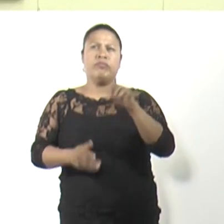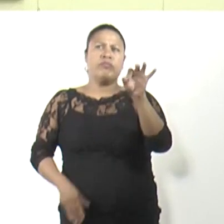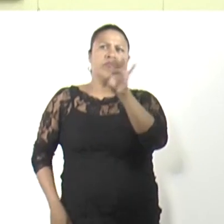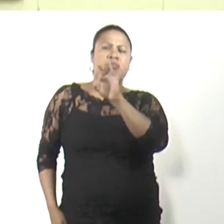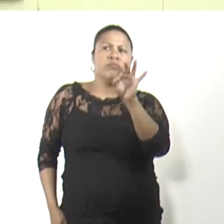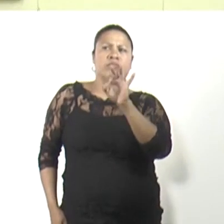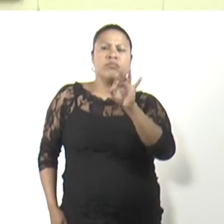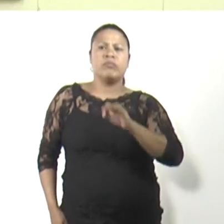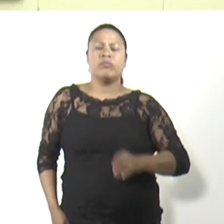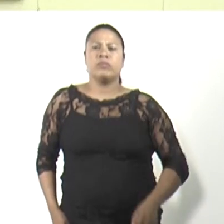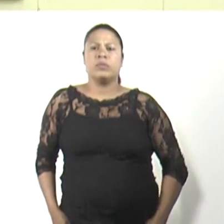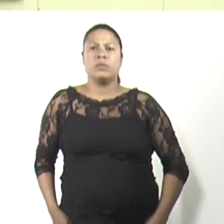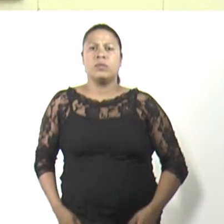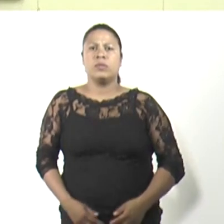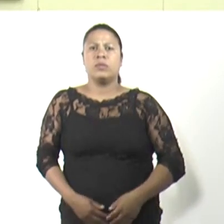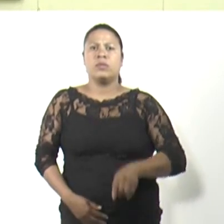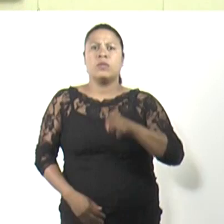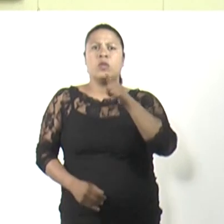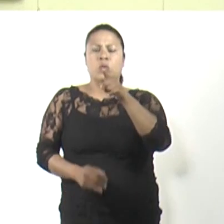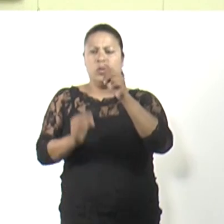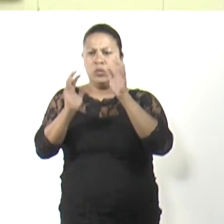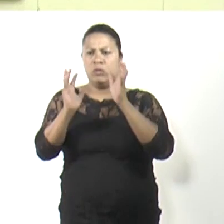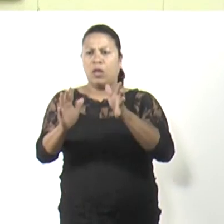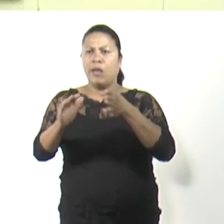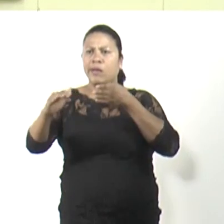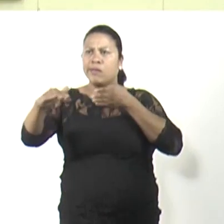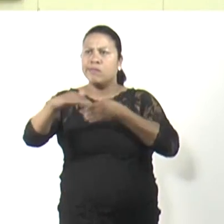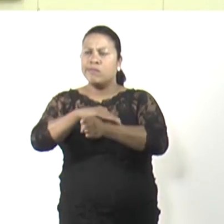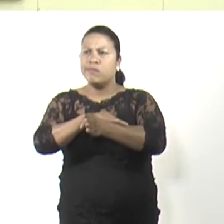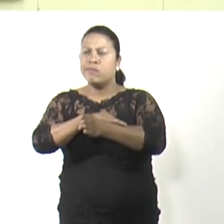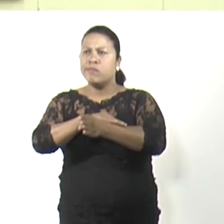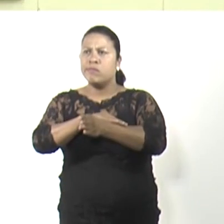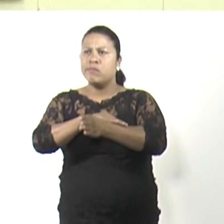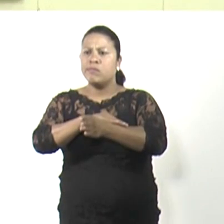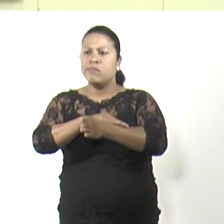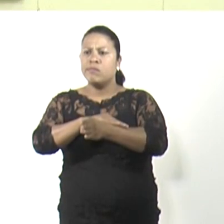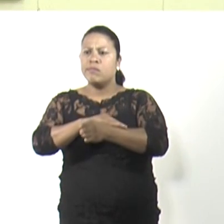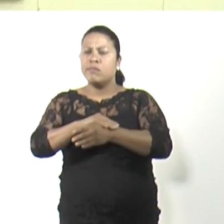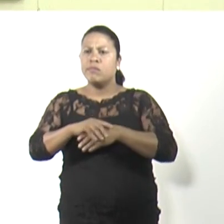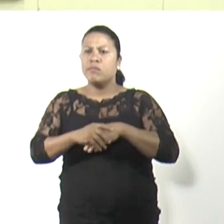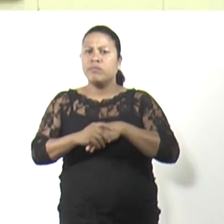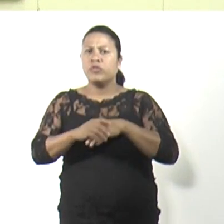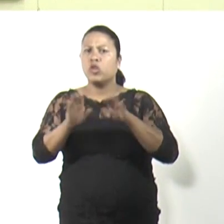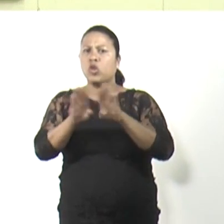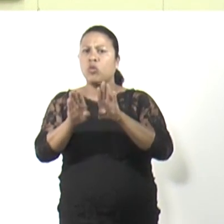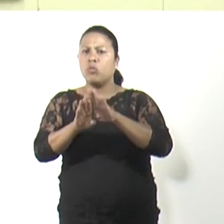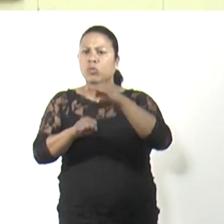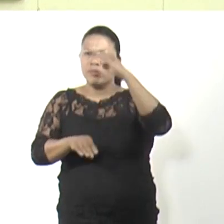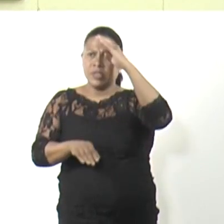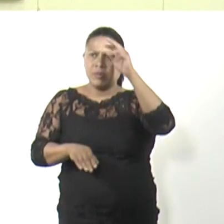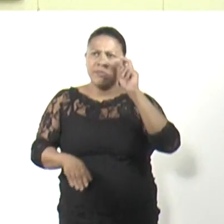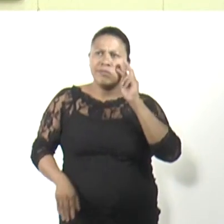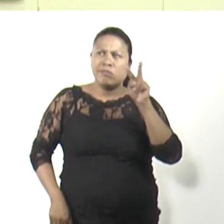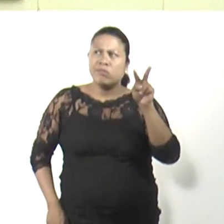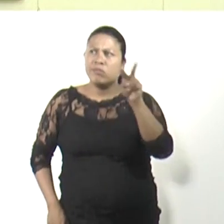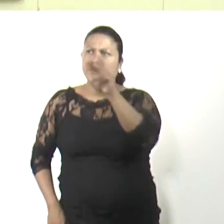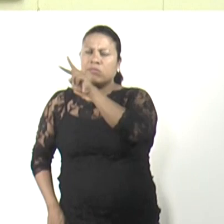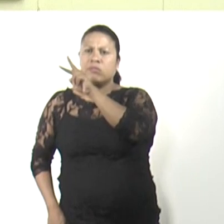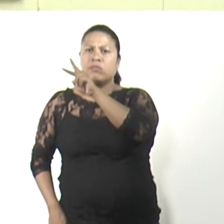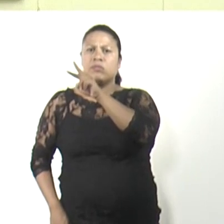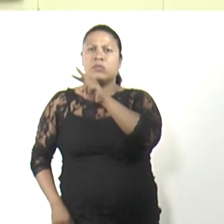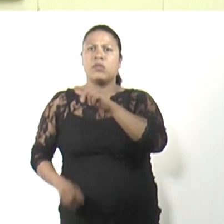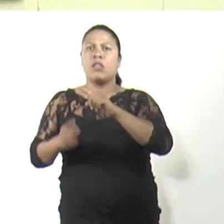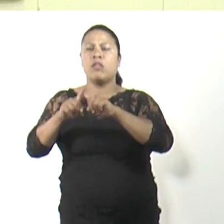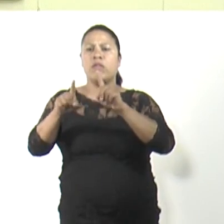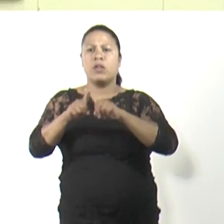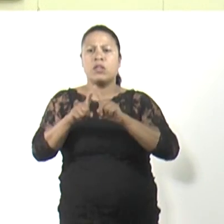seguramente ya entraste en relación, en